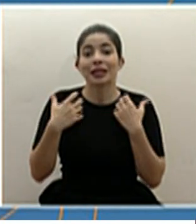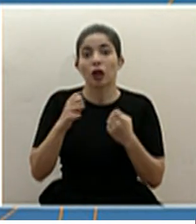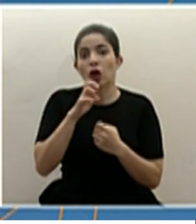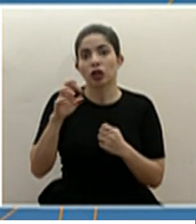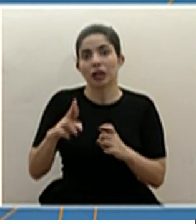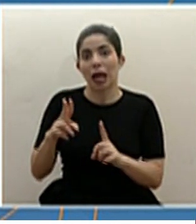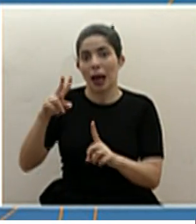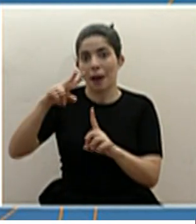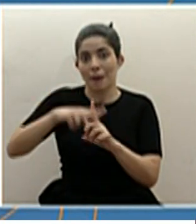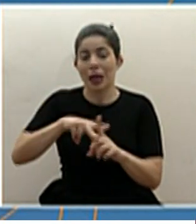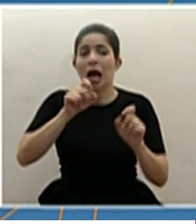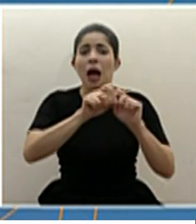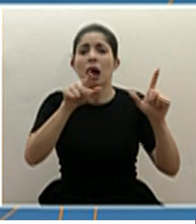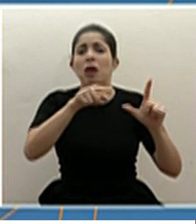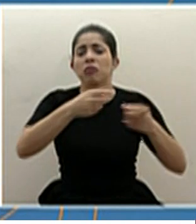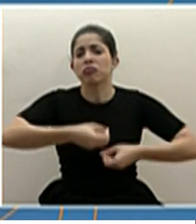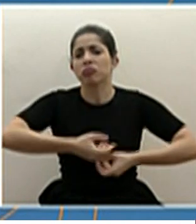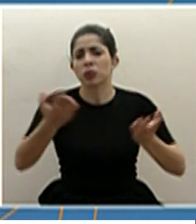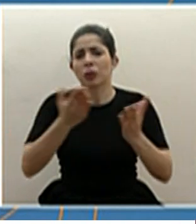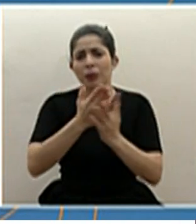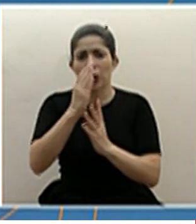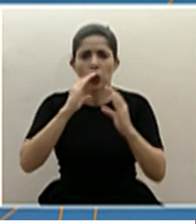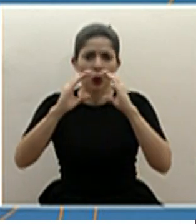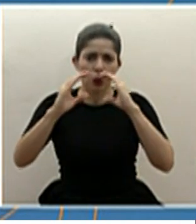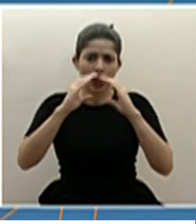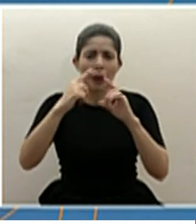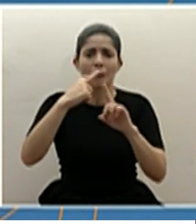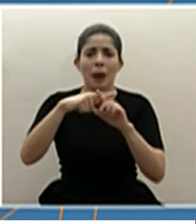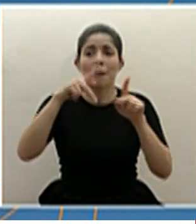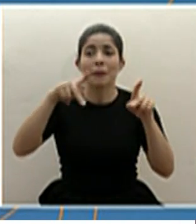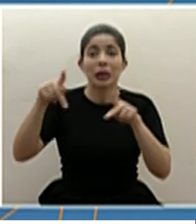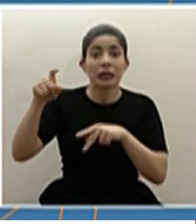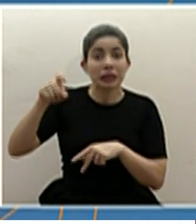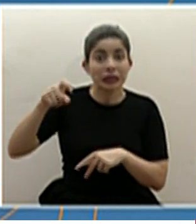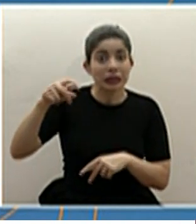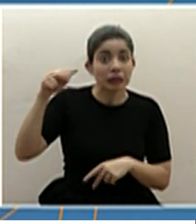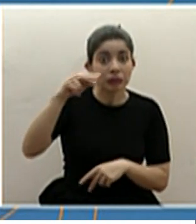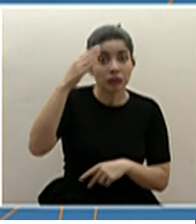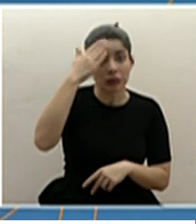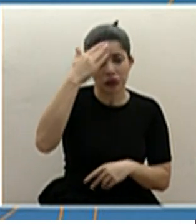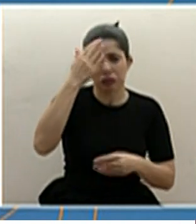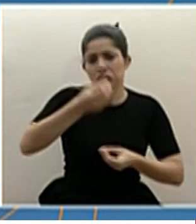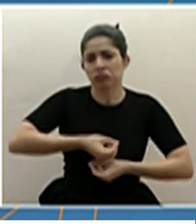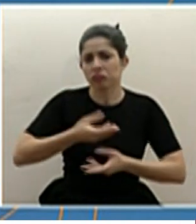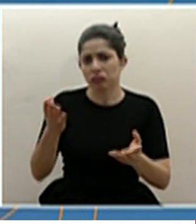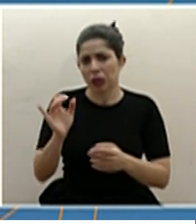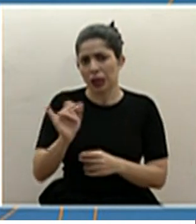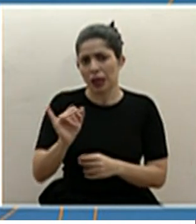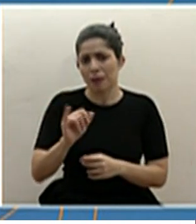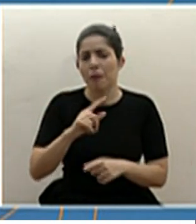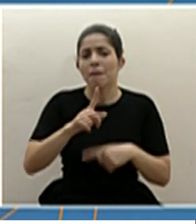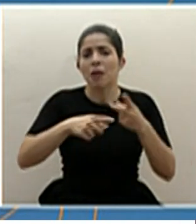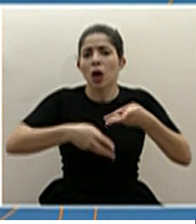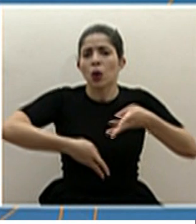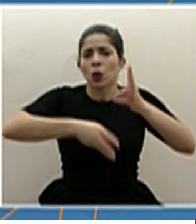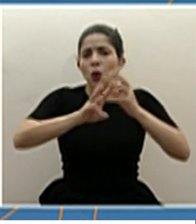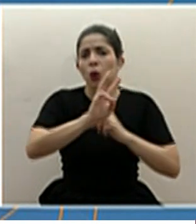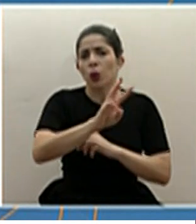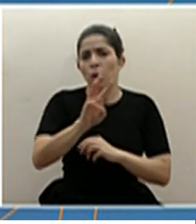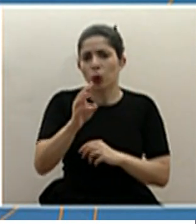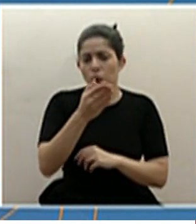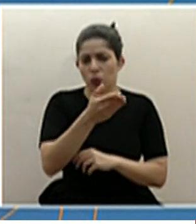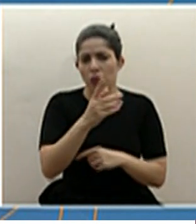Esta presentación va a estar disponible a los medios y a las personas que requieran saberlo, y también lo vamos a subir a las páginas